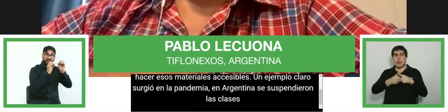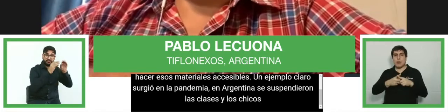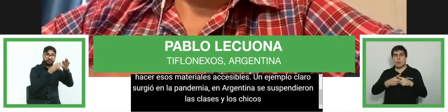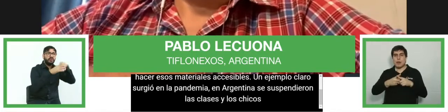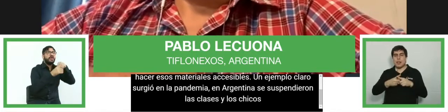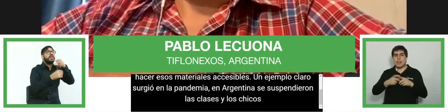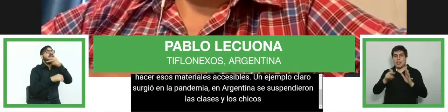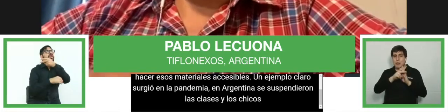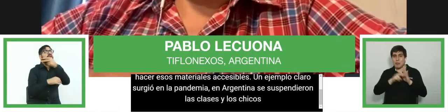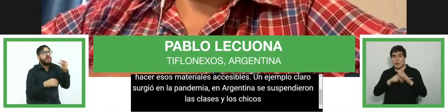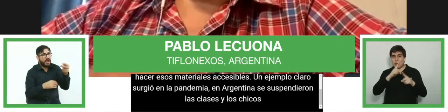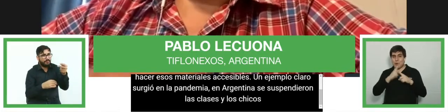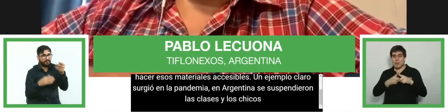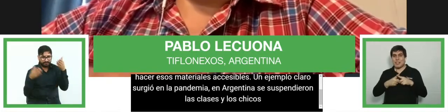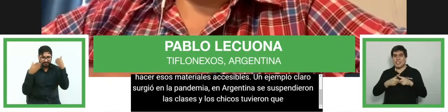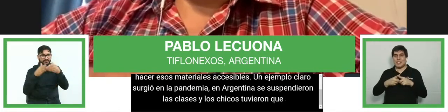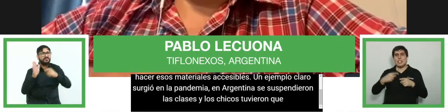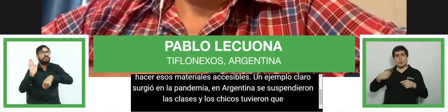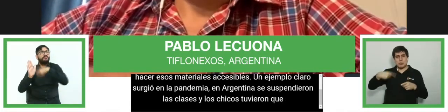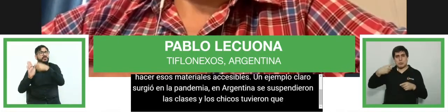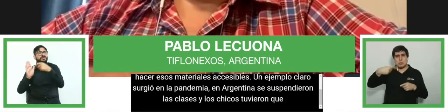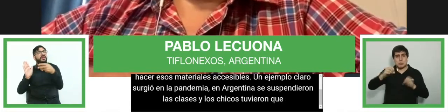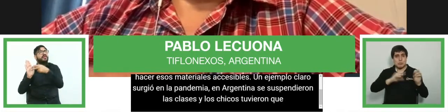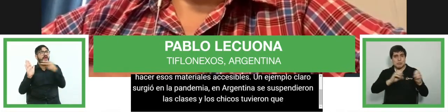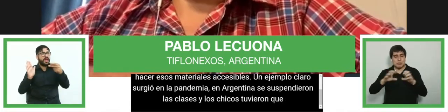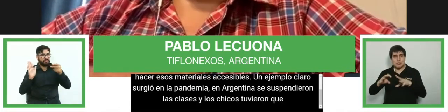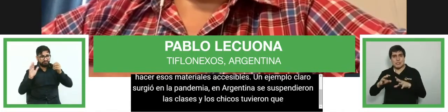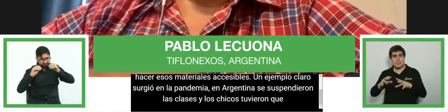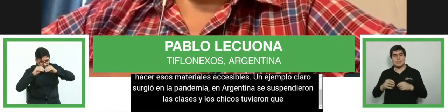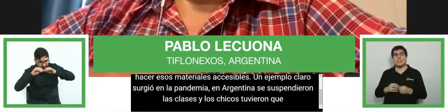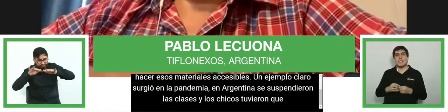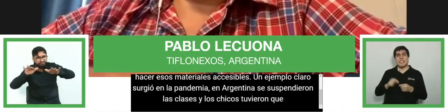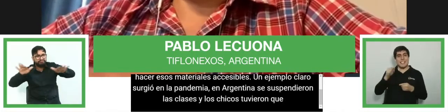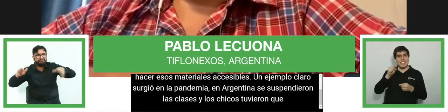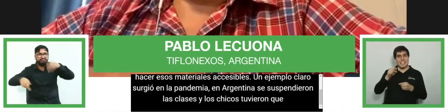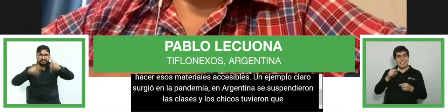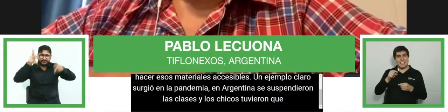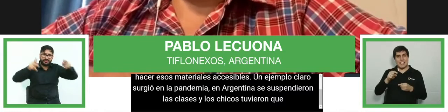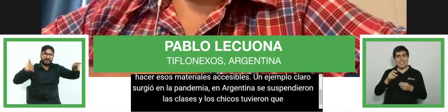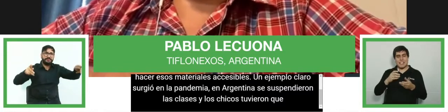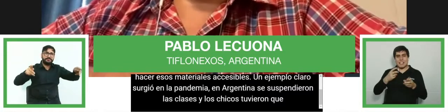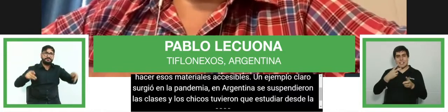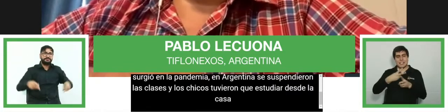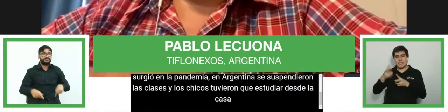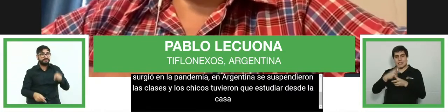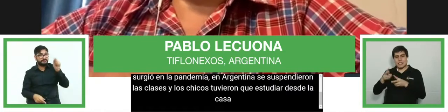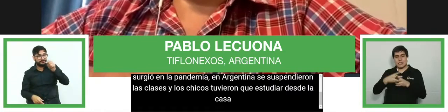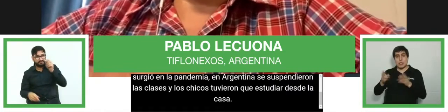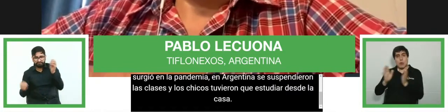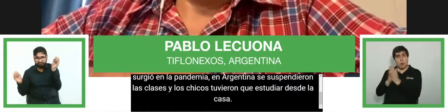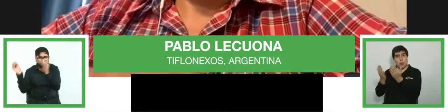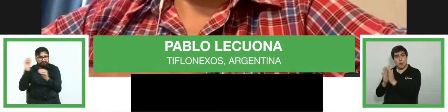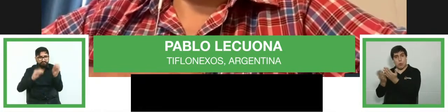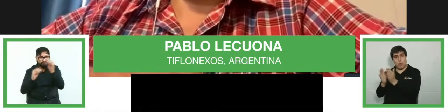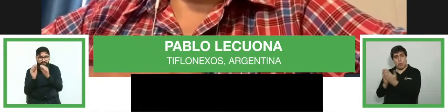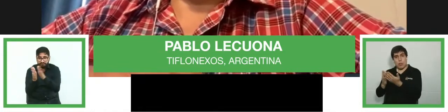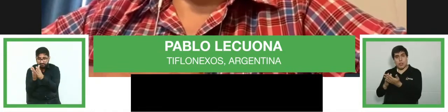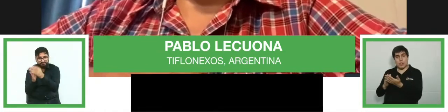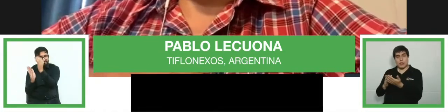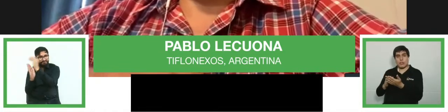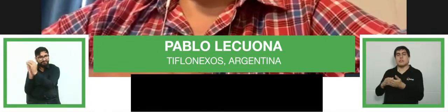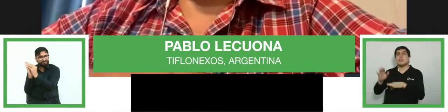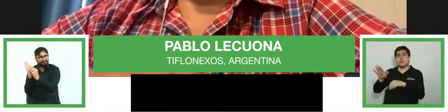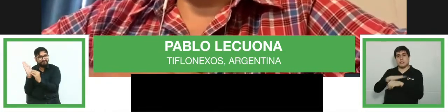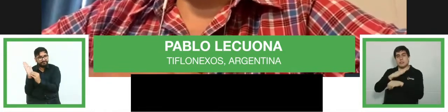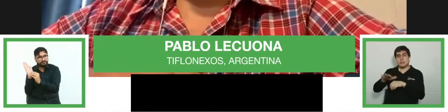el cual se comenzó a producir cuadernillos, materiales en texto,